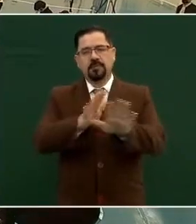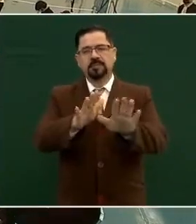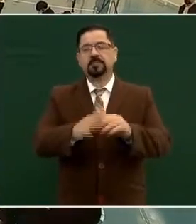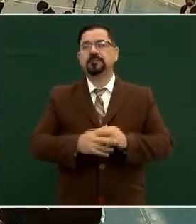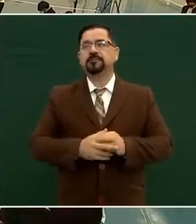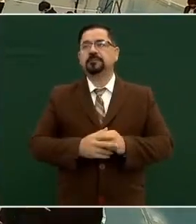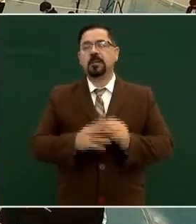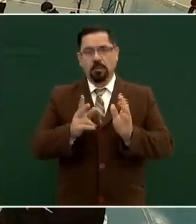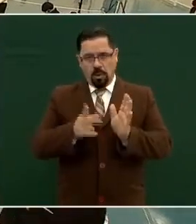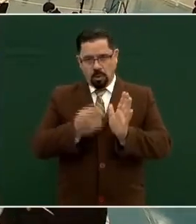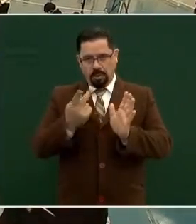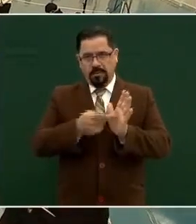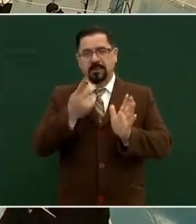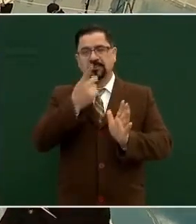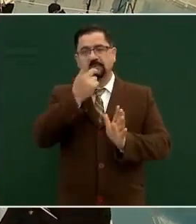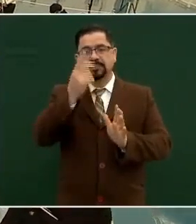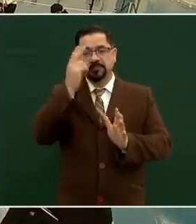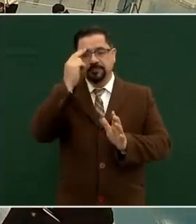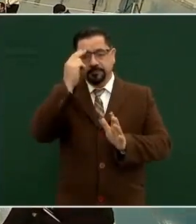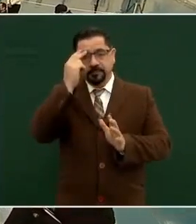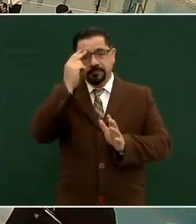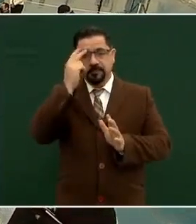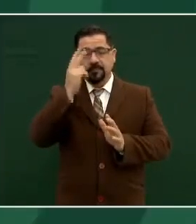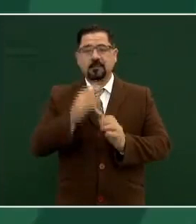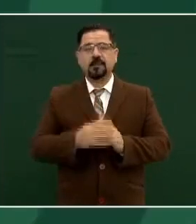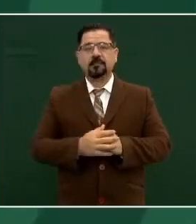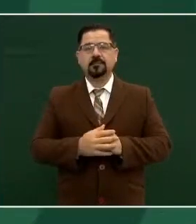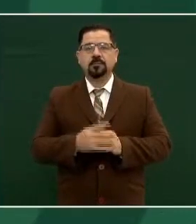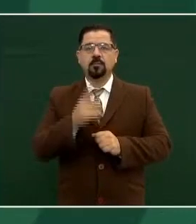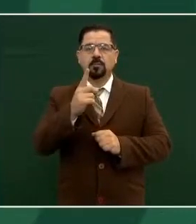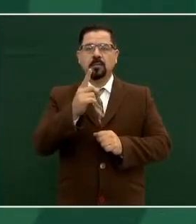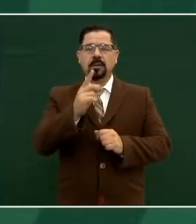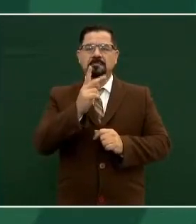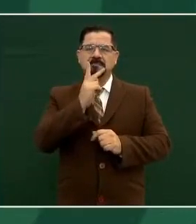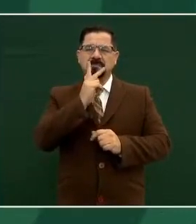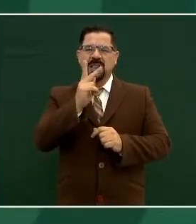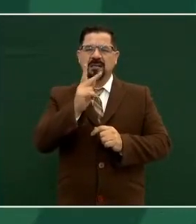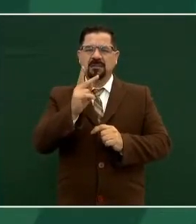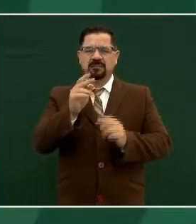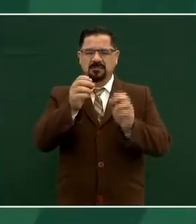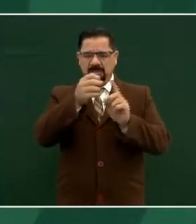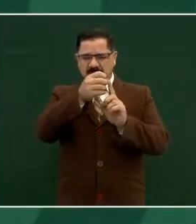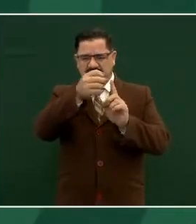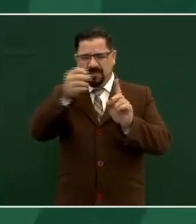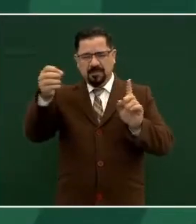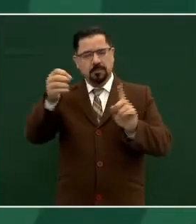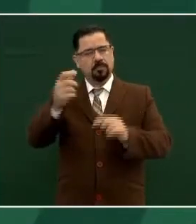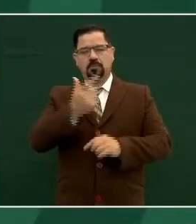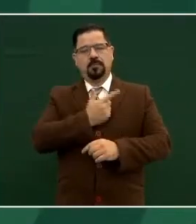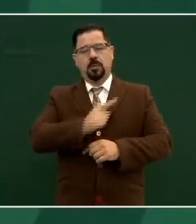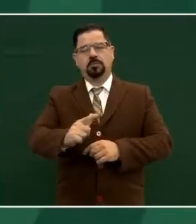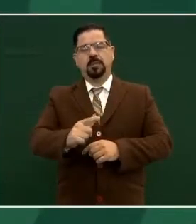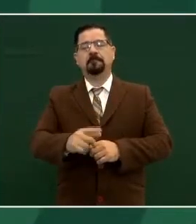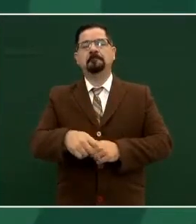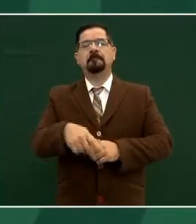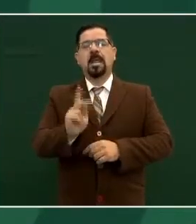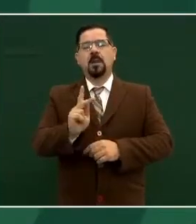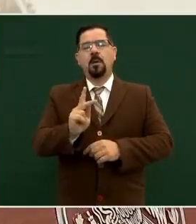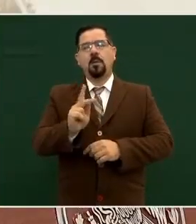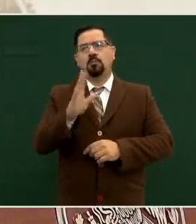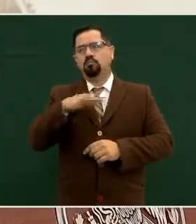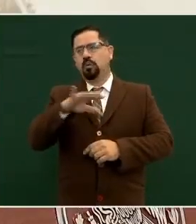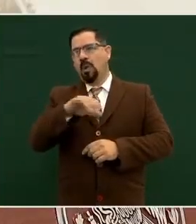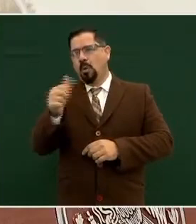Porque, repito, no me gusta la frase, hay que buscar otra. No sé,